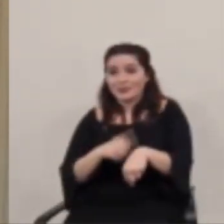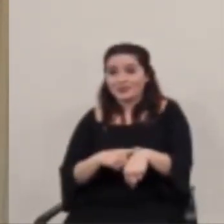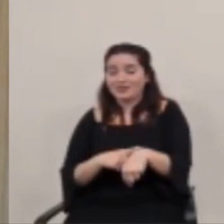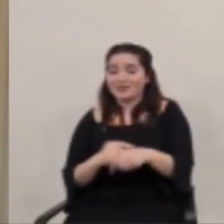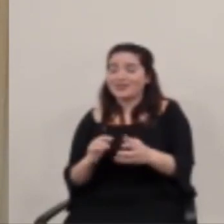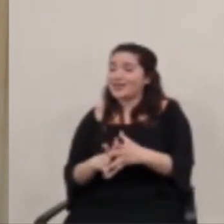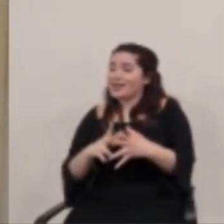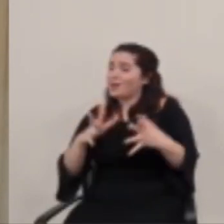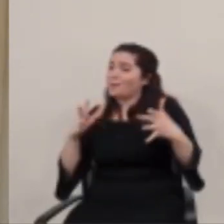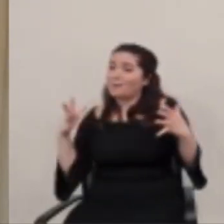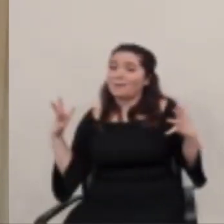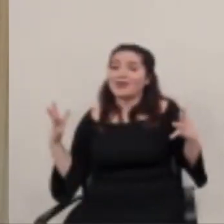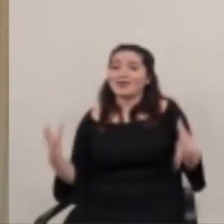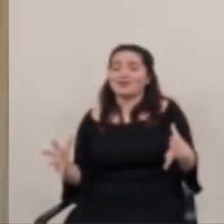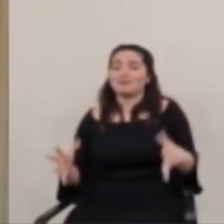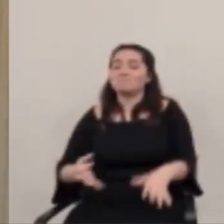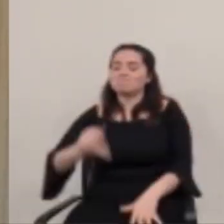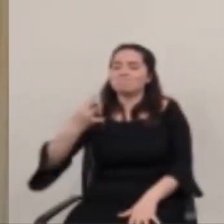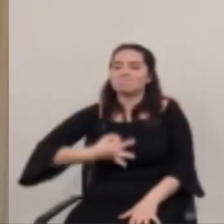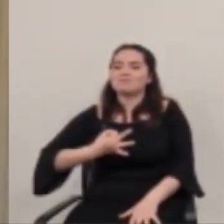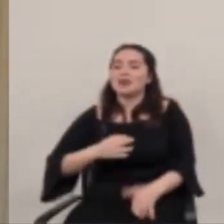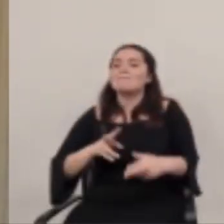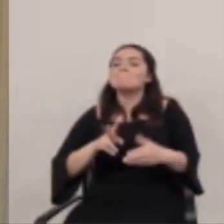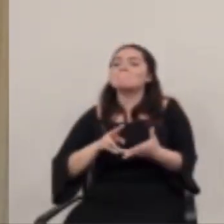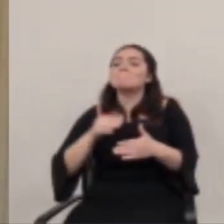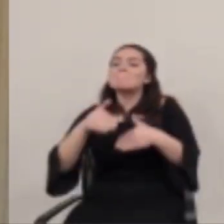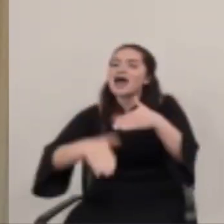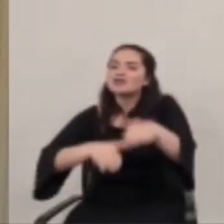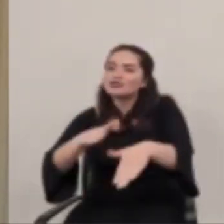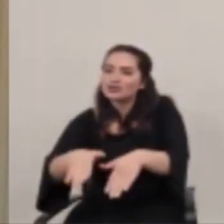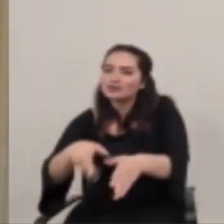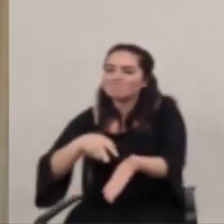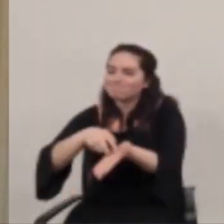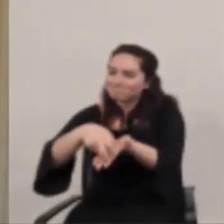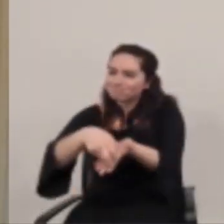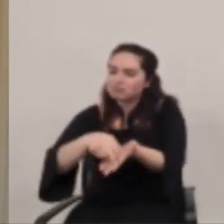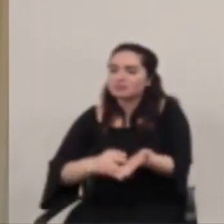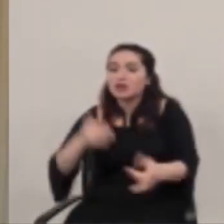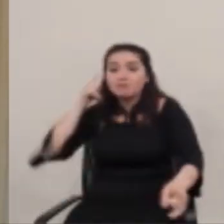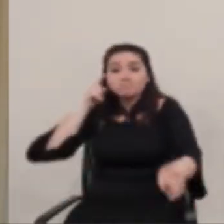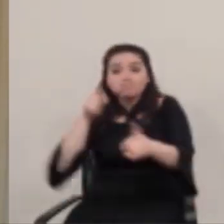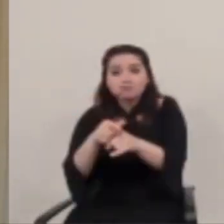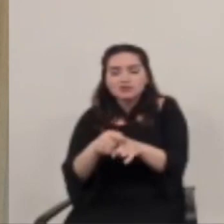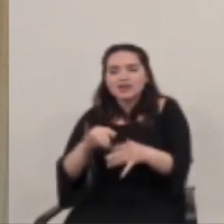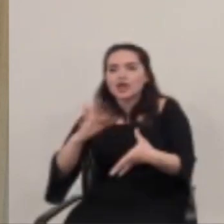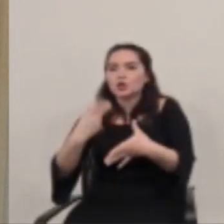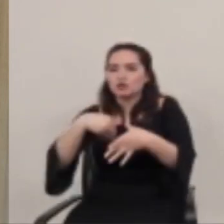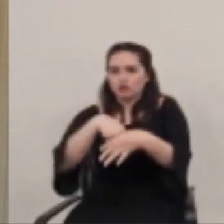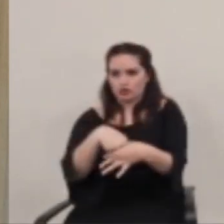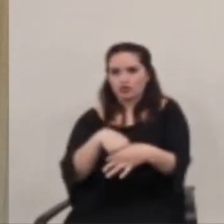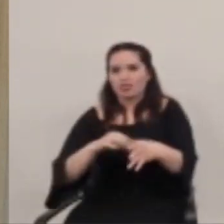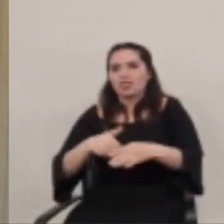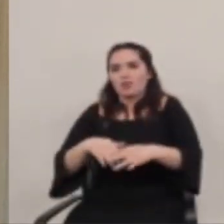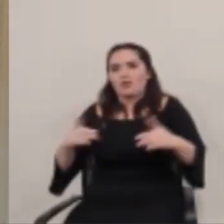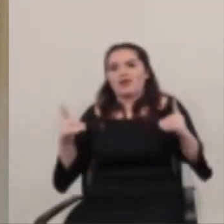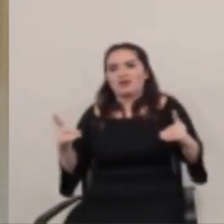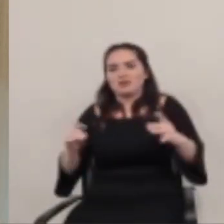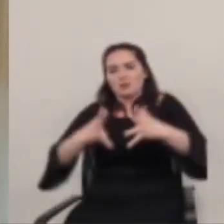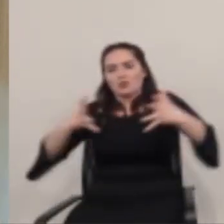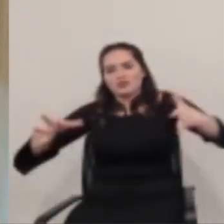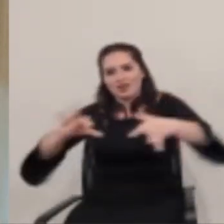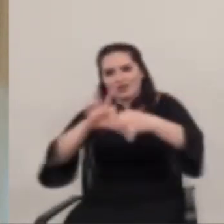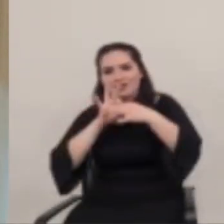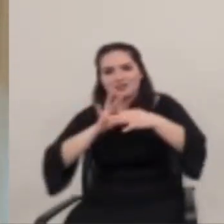y definitivo paso que la universidad da en pos de la inclusión y de la democracia. Muchas gracias.